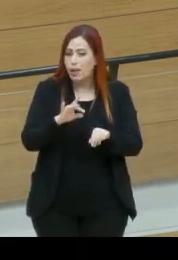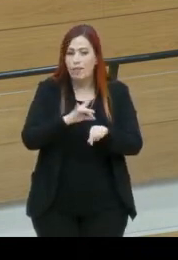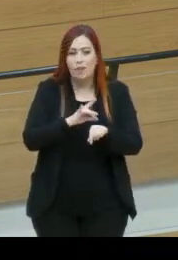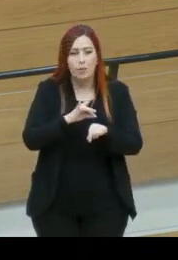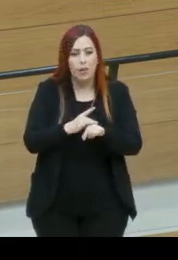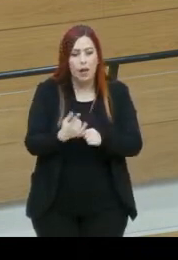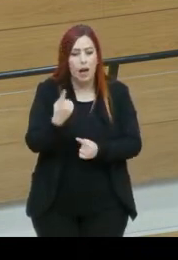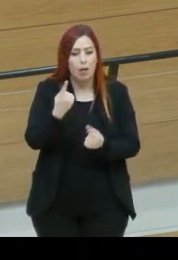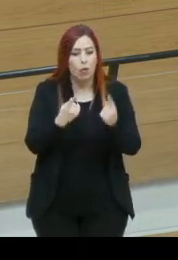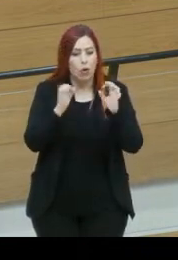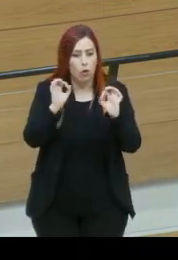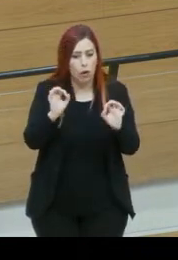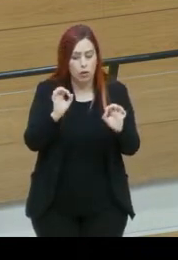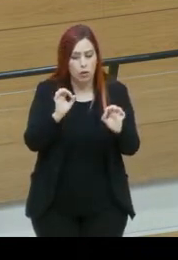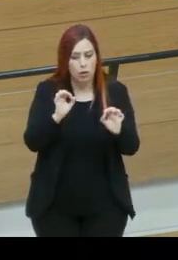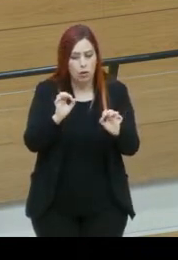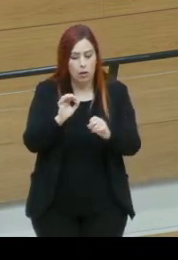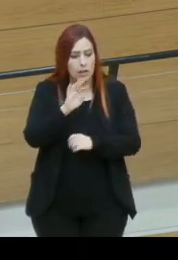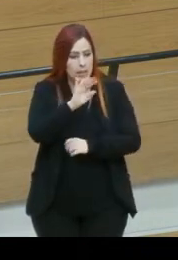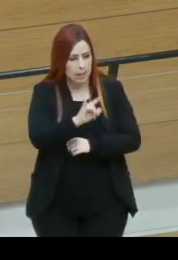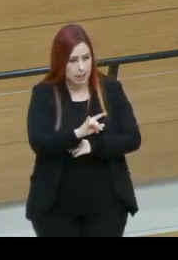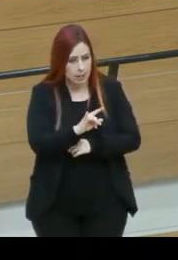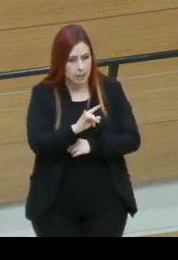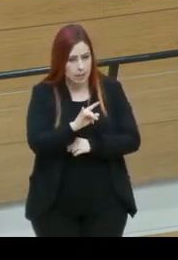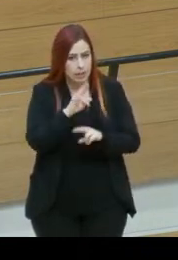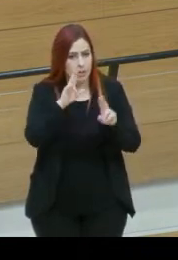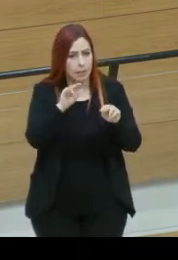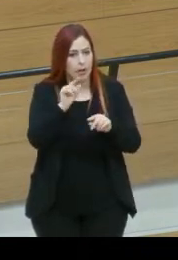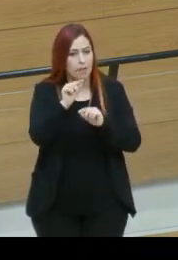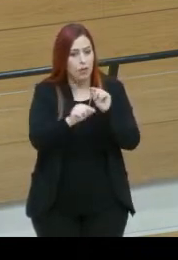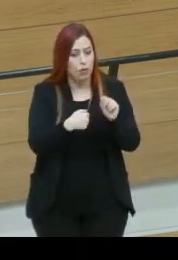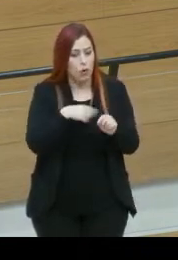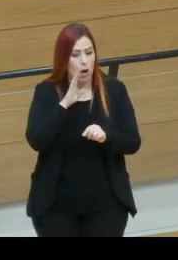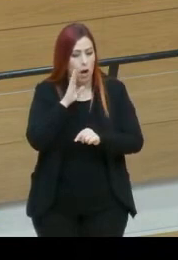en concreto? Sí, claro, sobre los virus que he comentado.